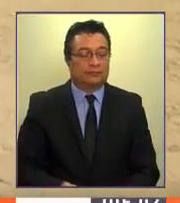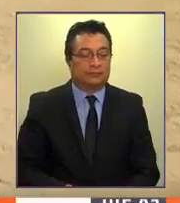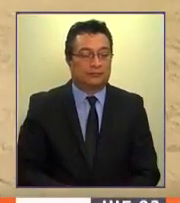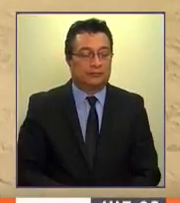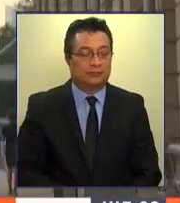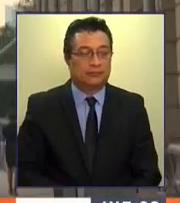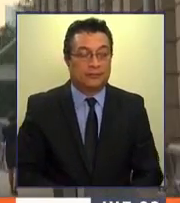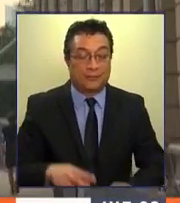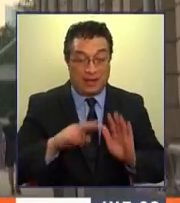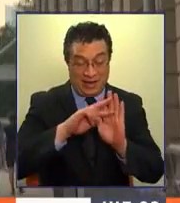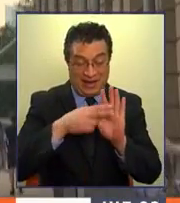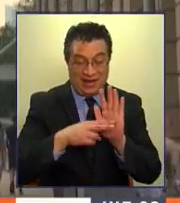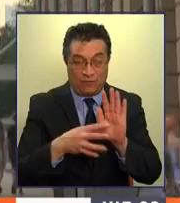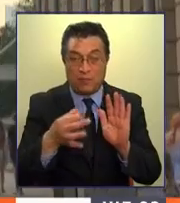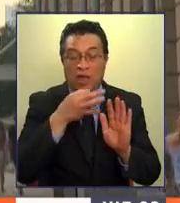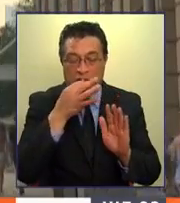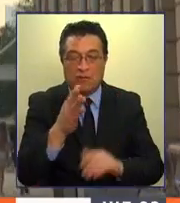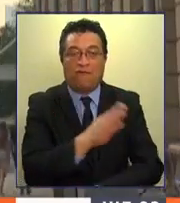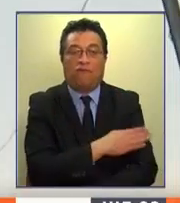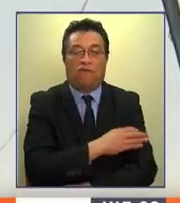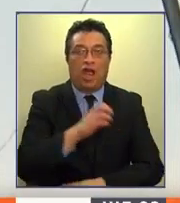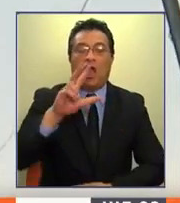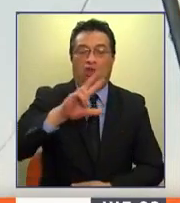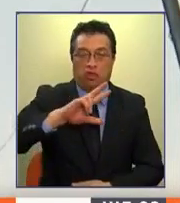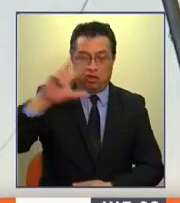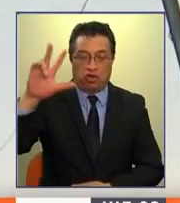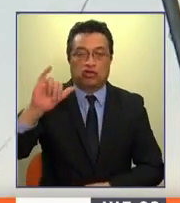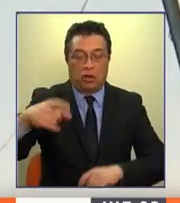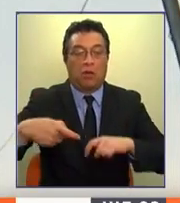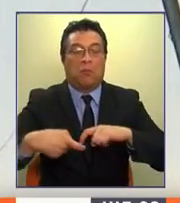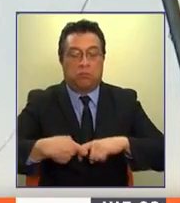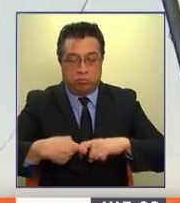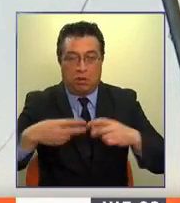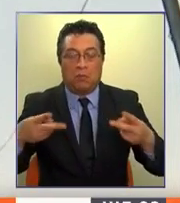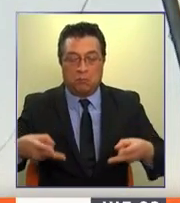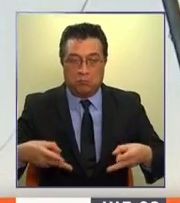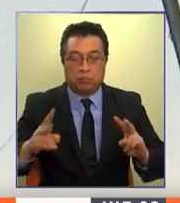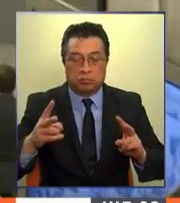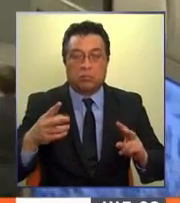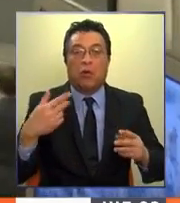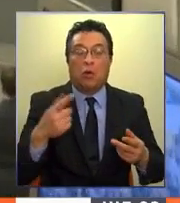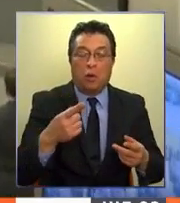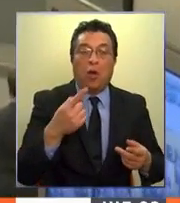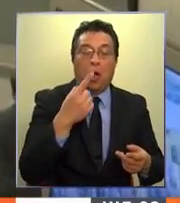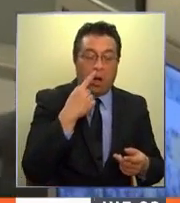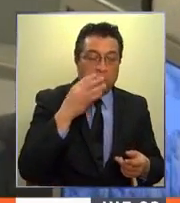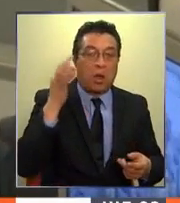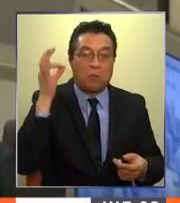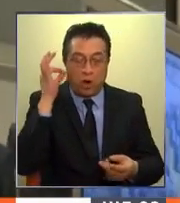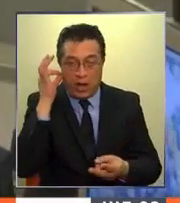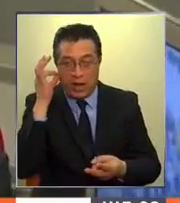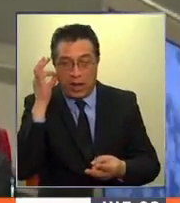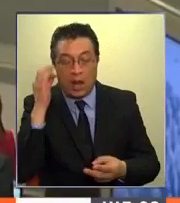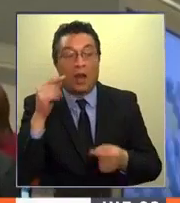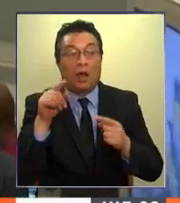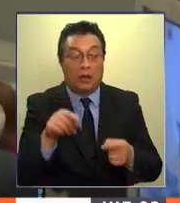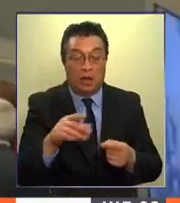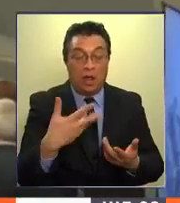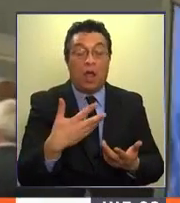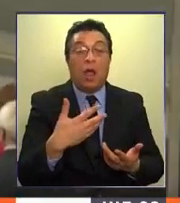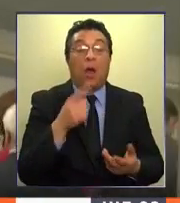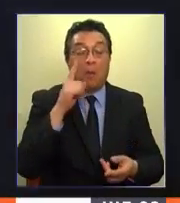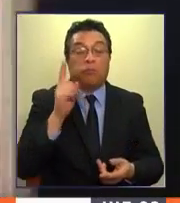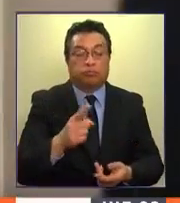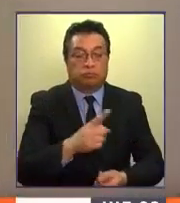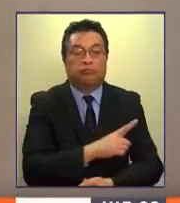La reforma establece la fe en Dios y el matrimonio como institución heterosexual y otorga al presidente atribuciones como la designación